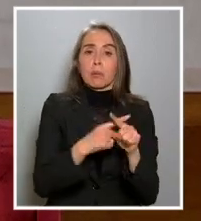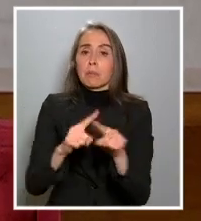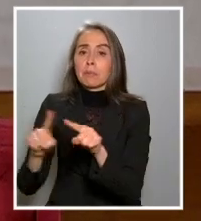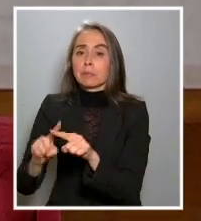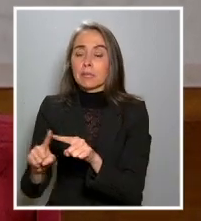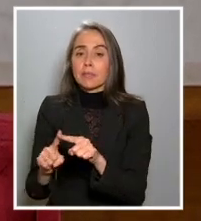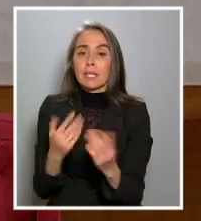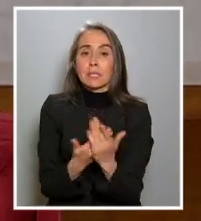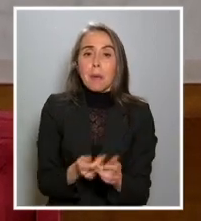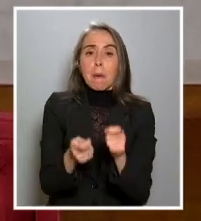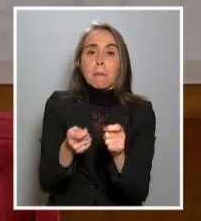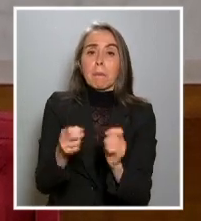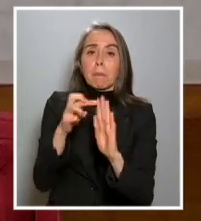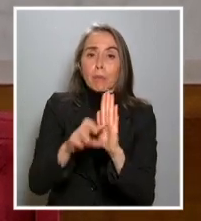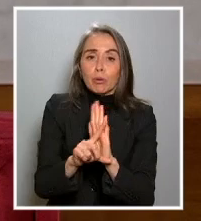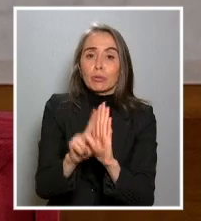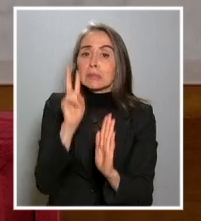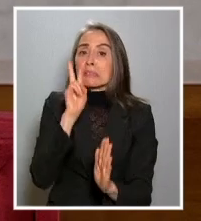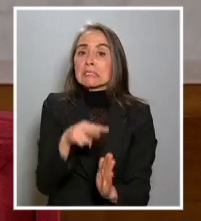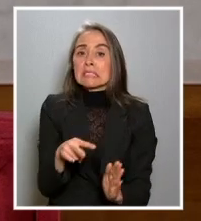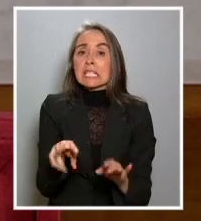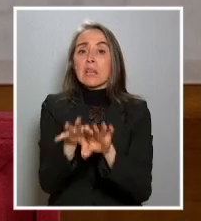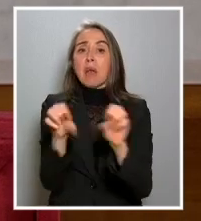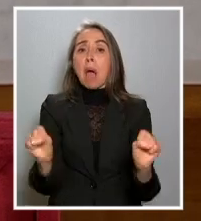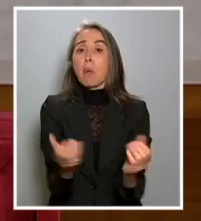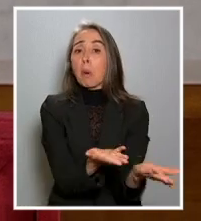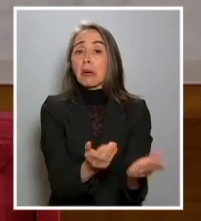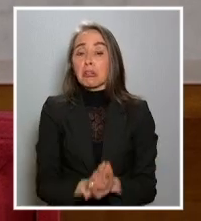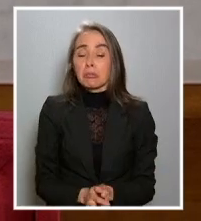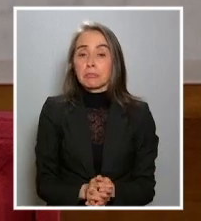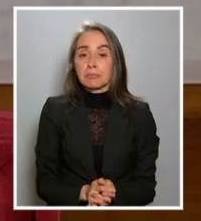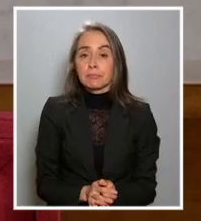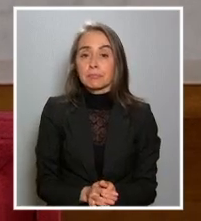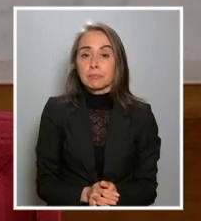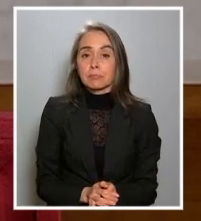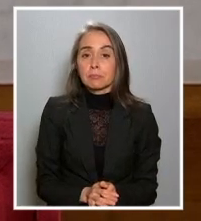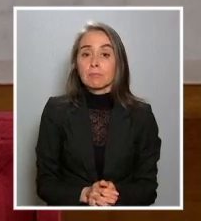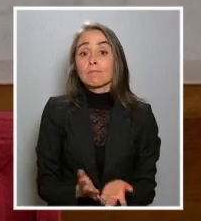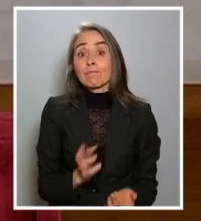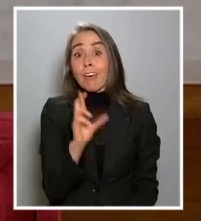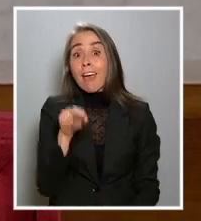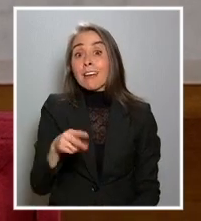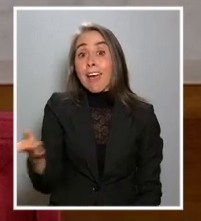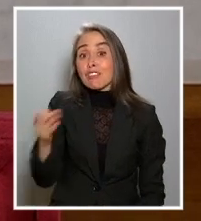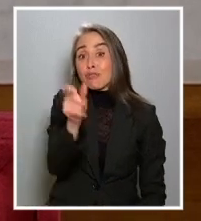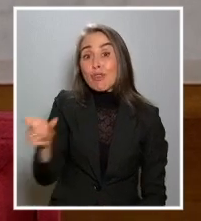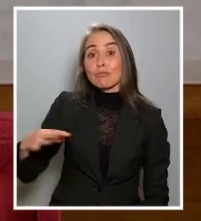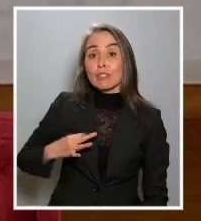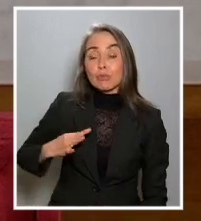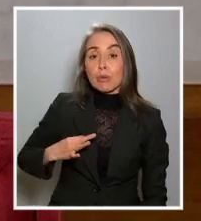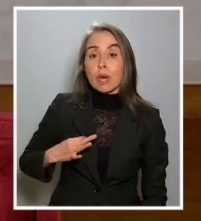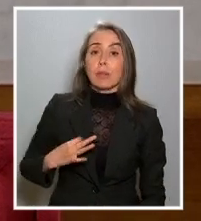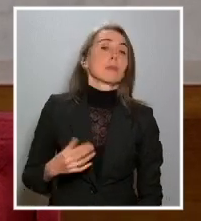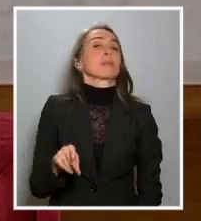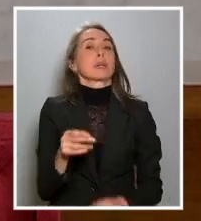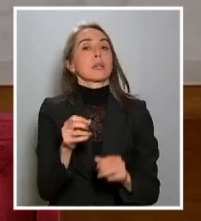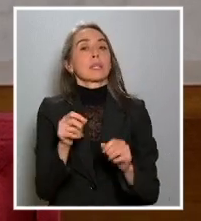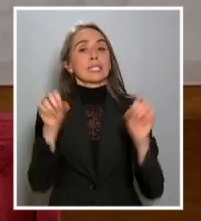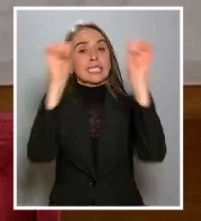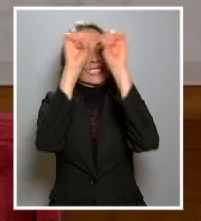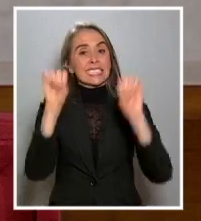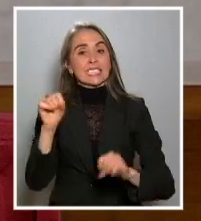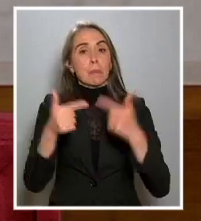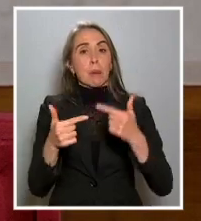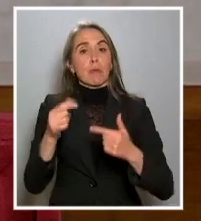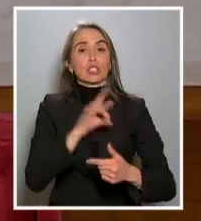diferentes propuestas sin ponerse de acuerdo. Y algo de razón tienen. La capacidad del sistema